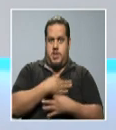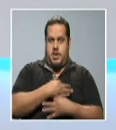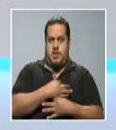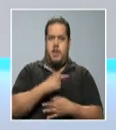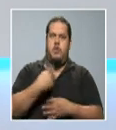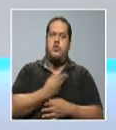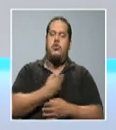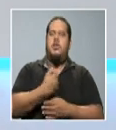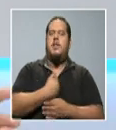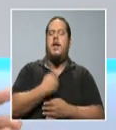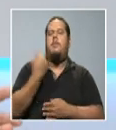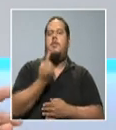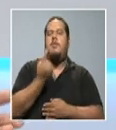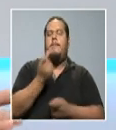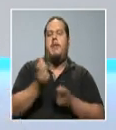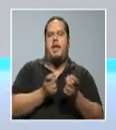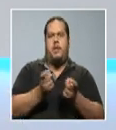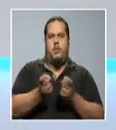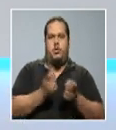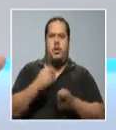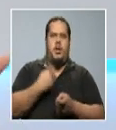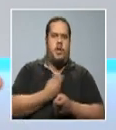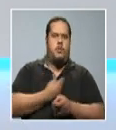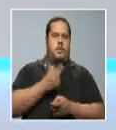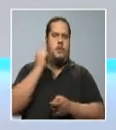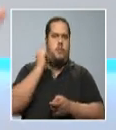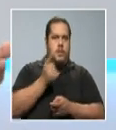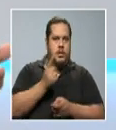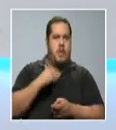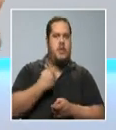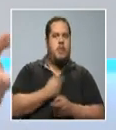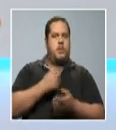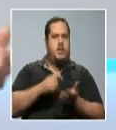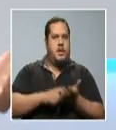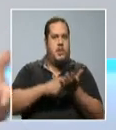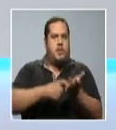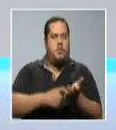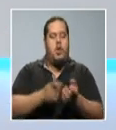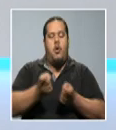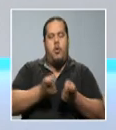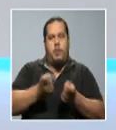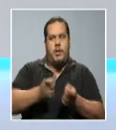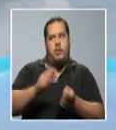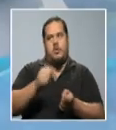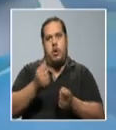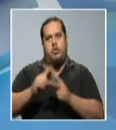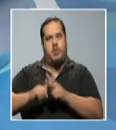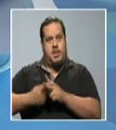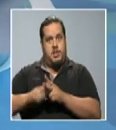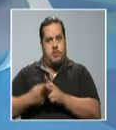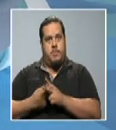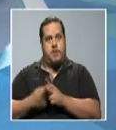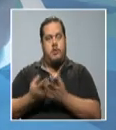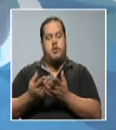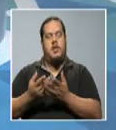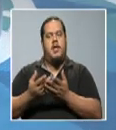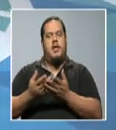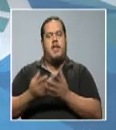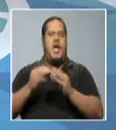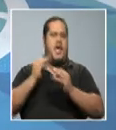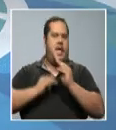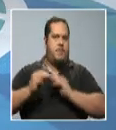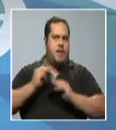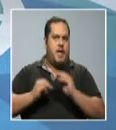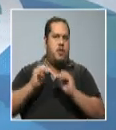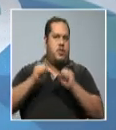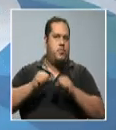que tengamos siempre control de nuestras obligaciones, de nuestras deudas, un manejo adecuado de otros instrumentos que en el mercado pues, se pueden conseguir